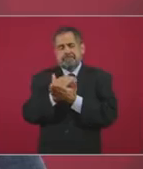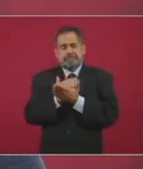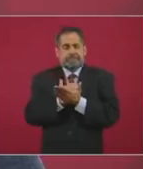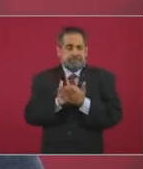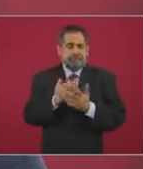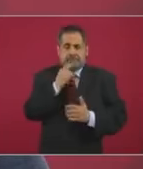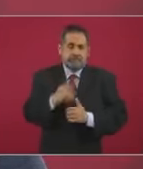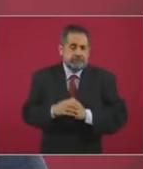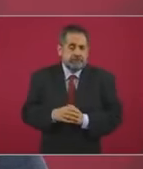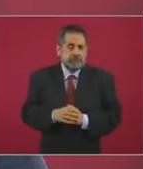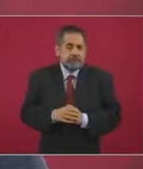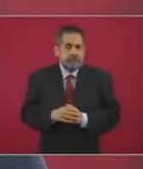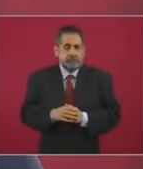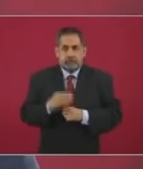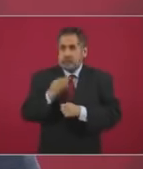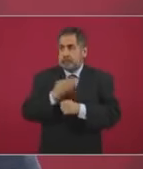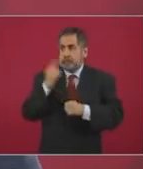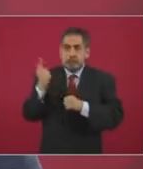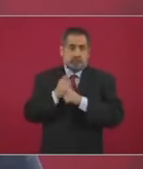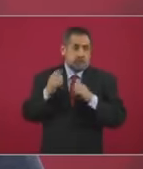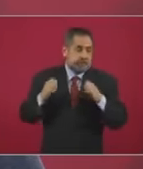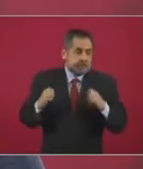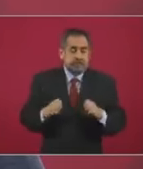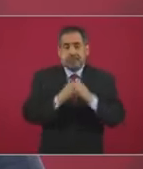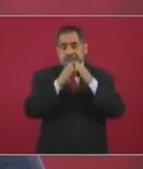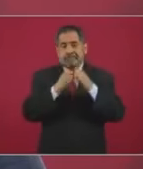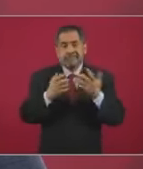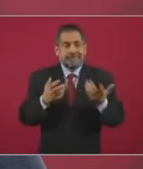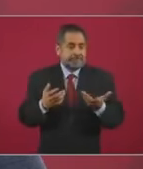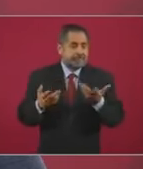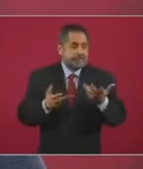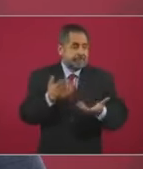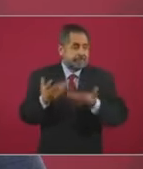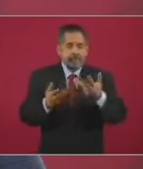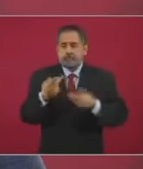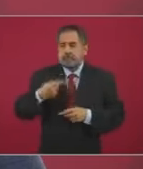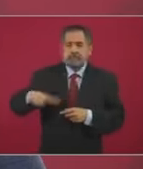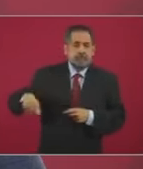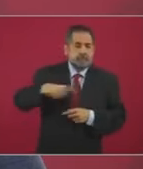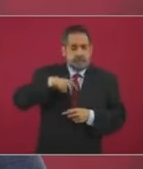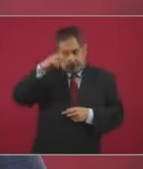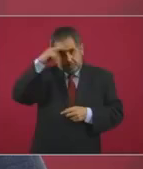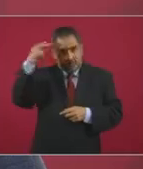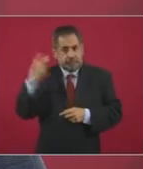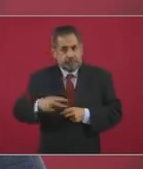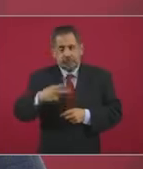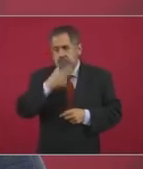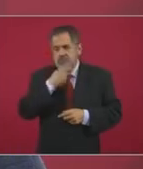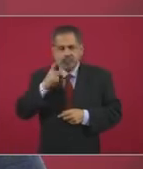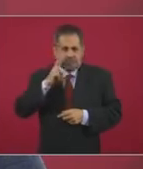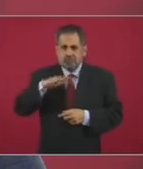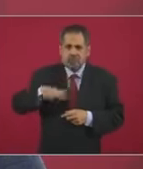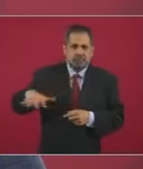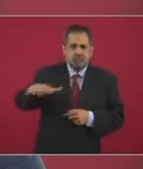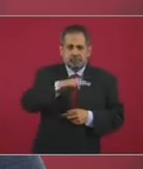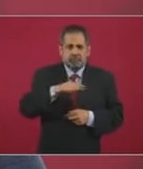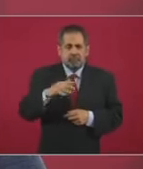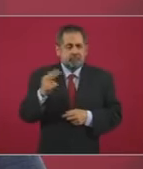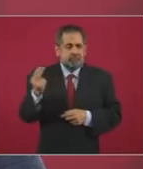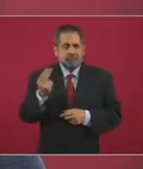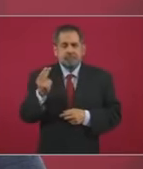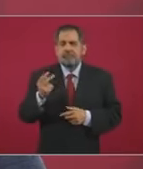En estos días de la emergencia sanitaria, los mexicanos y las mexicanas necesitamos estar